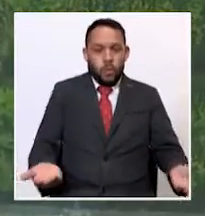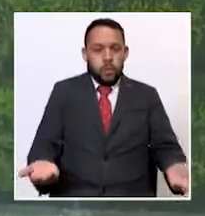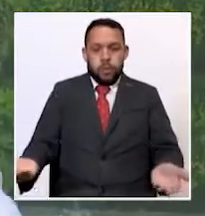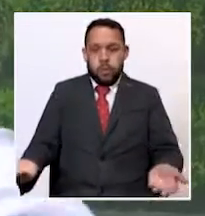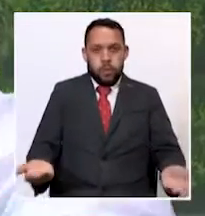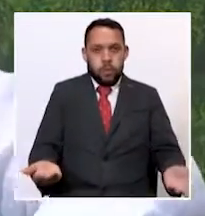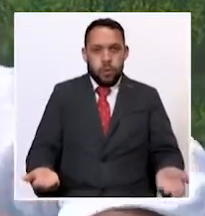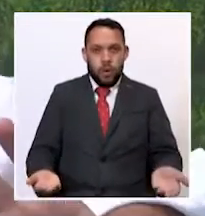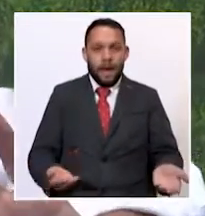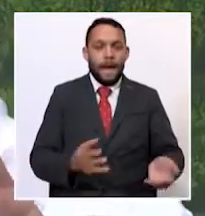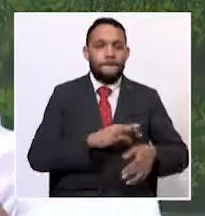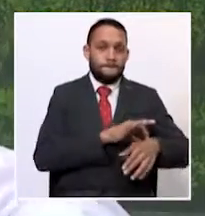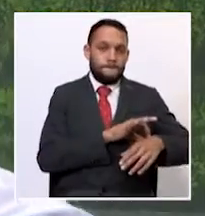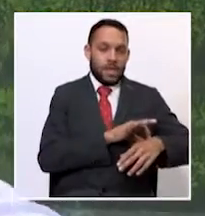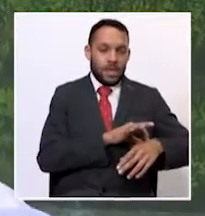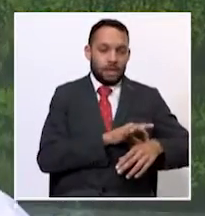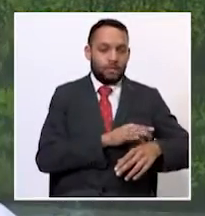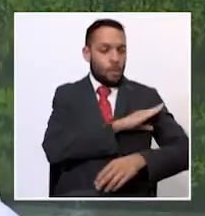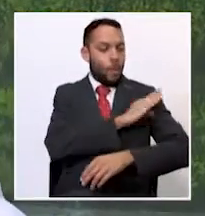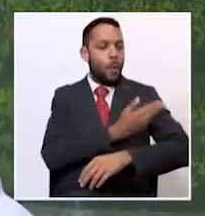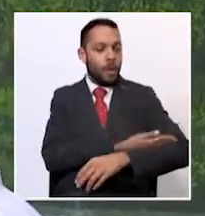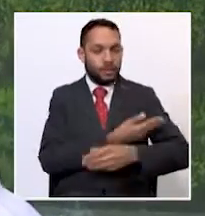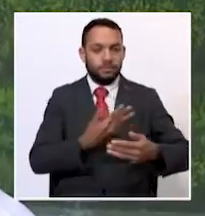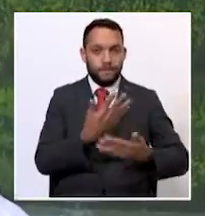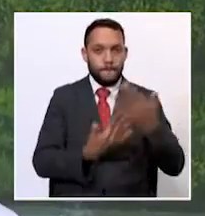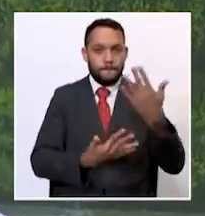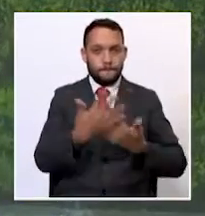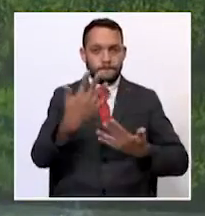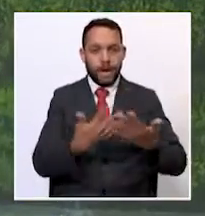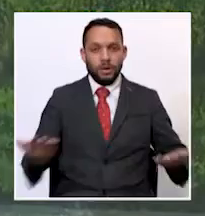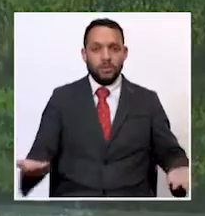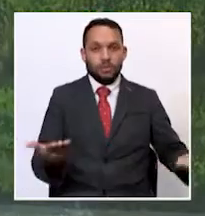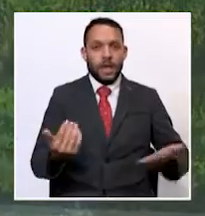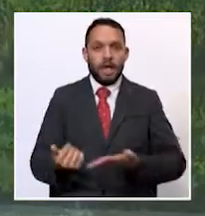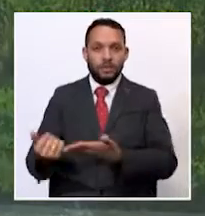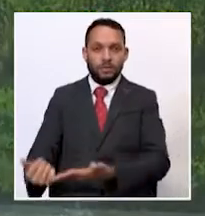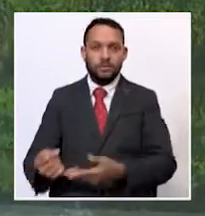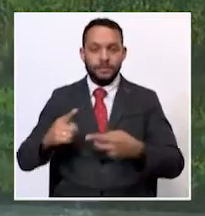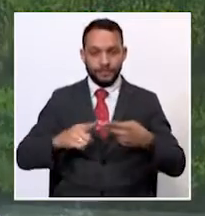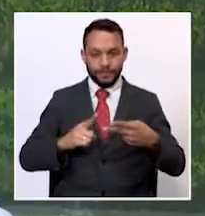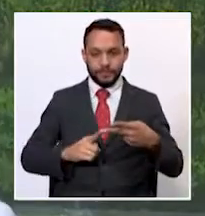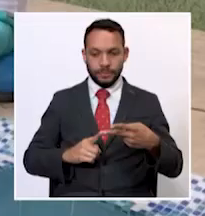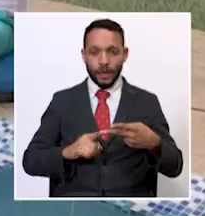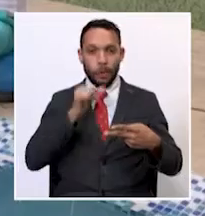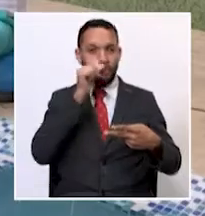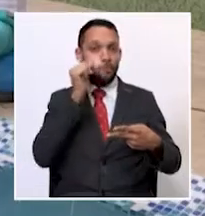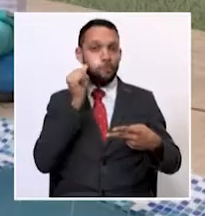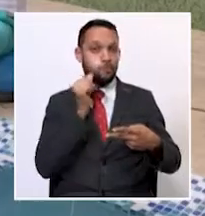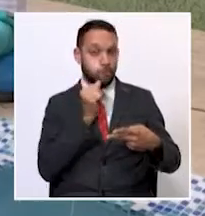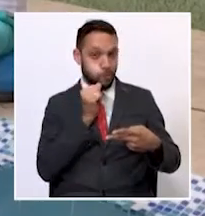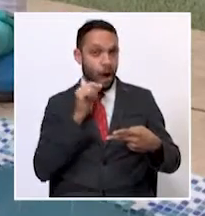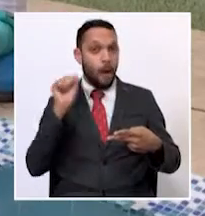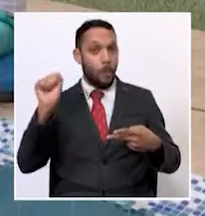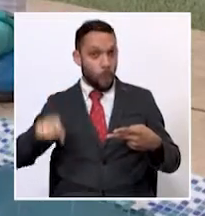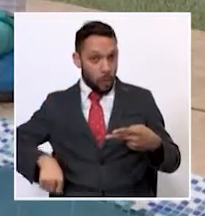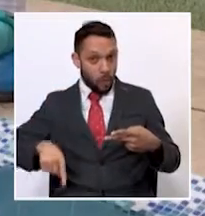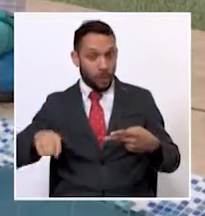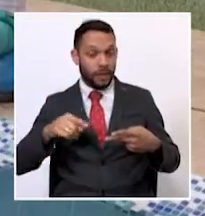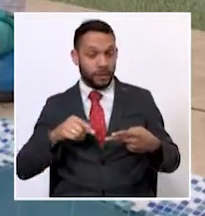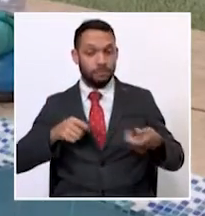hacer ciertos movimientos, inclusive en el programa que tenemos con embarazadas acá. Movimientos que nos van a